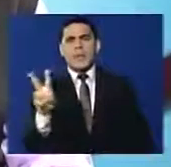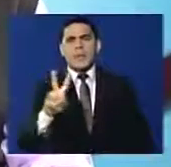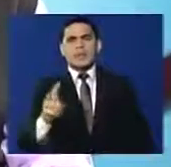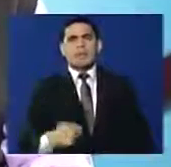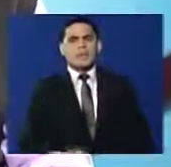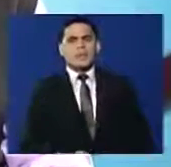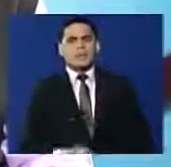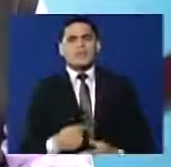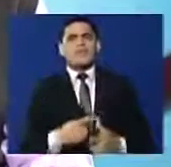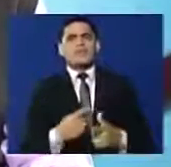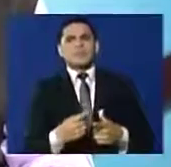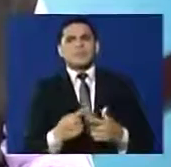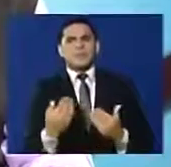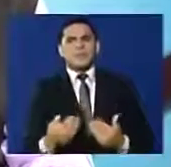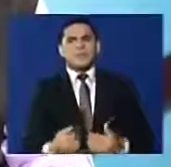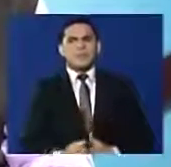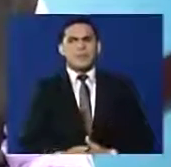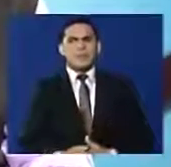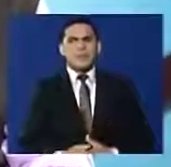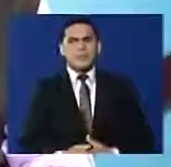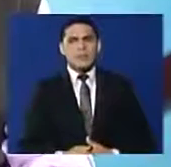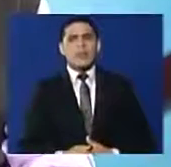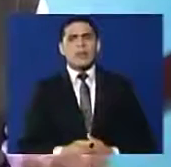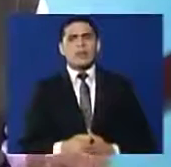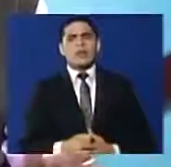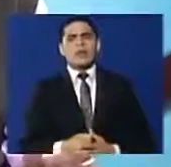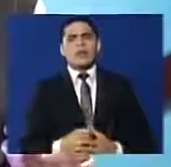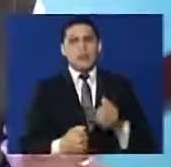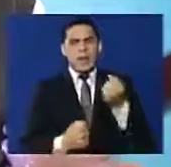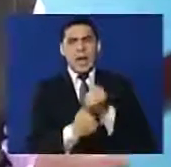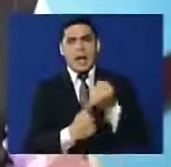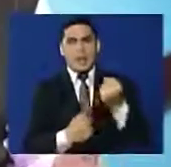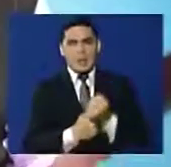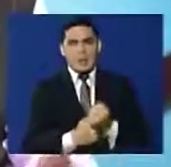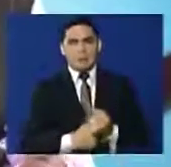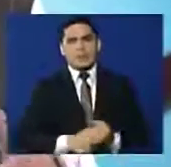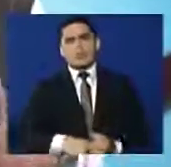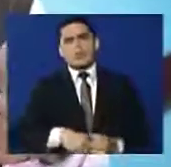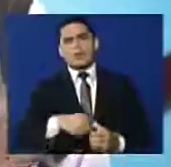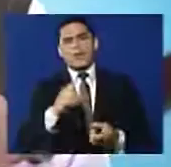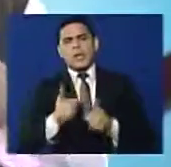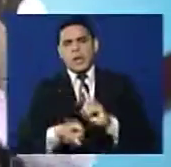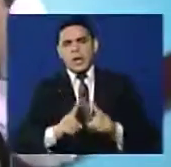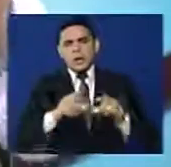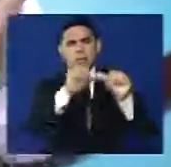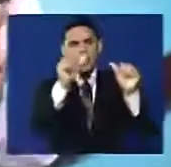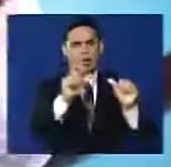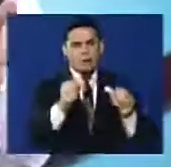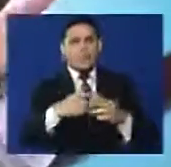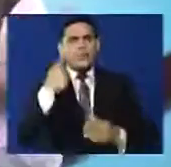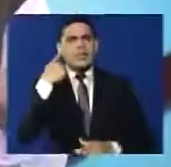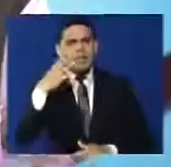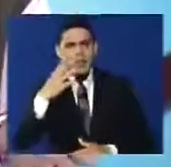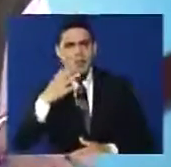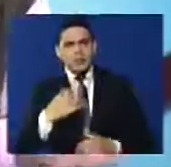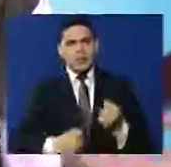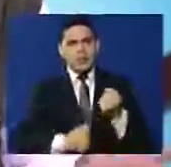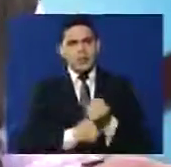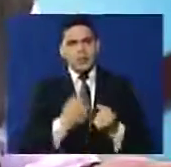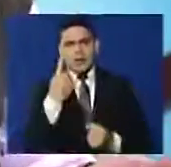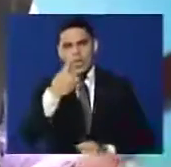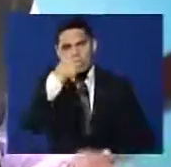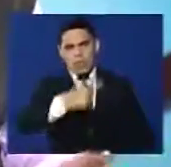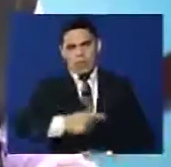y la manifestación espontánea o no de los artistas a apoyar a una u otro, a uno u